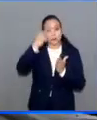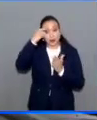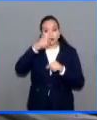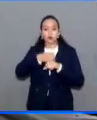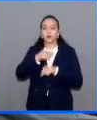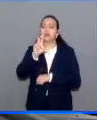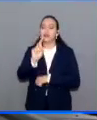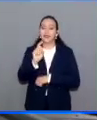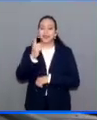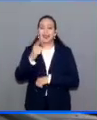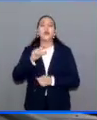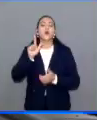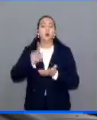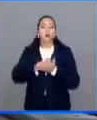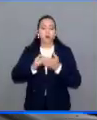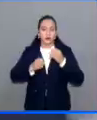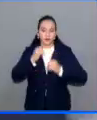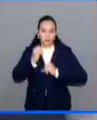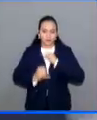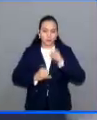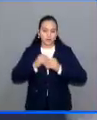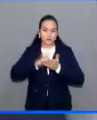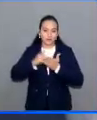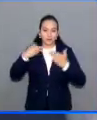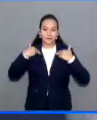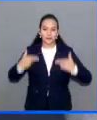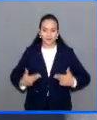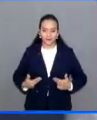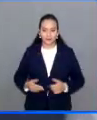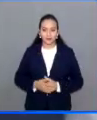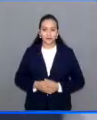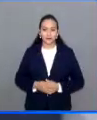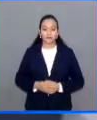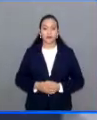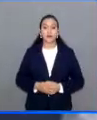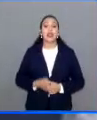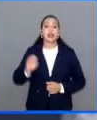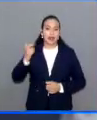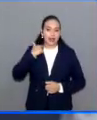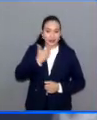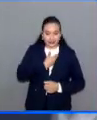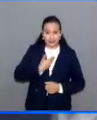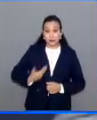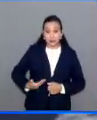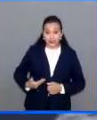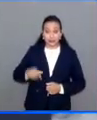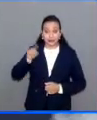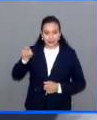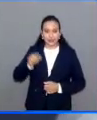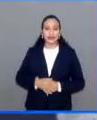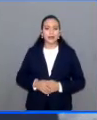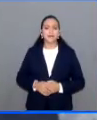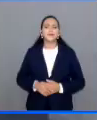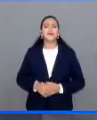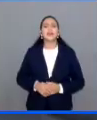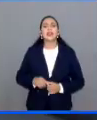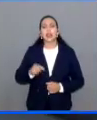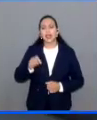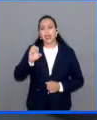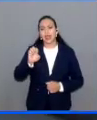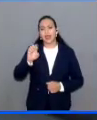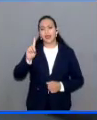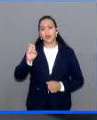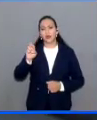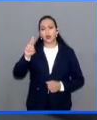Corte Interamericana de Derechos Humanos. De acuerdo con el expresidente de dicho tribunal interamericano, Eduardo Ferrer MacGregor, es